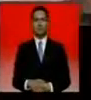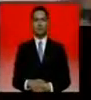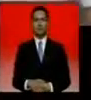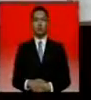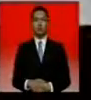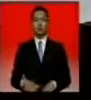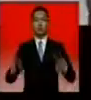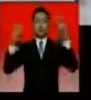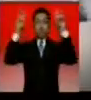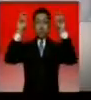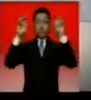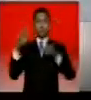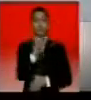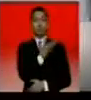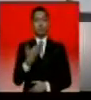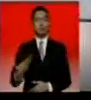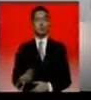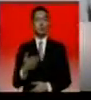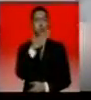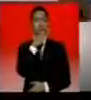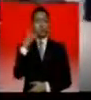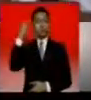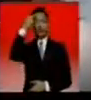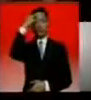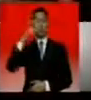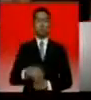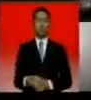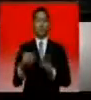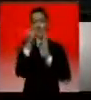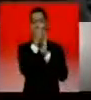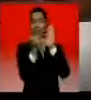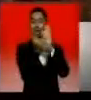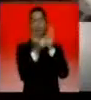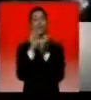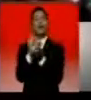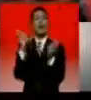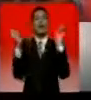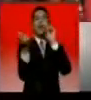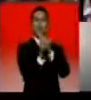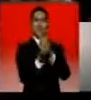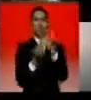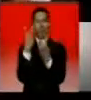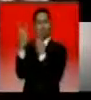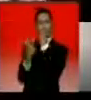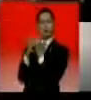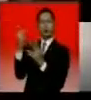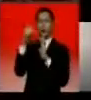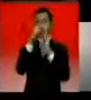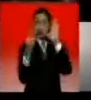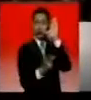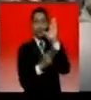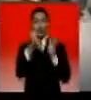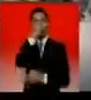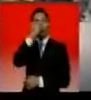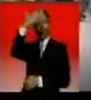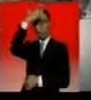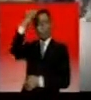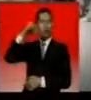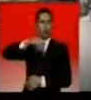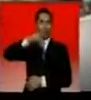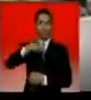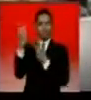Y a propósito del tema, el presidente Rafael Correa cambió su agenda en la visita programada para este martes a Santo Domingo de los Áchilas.